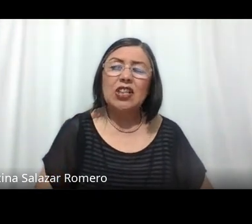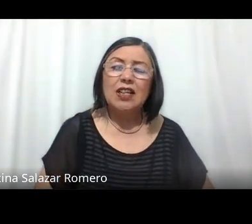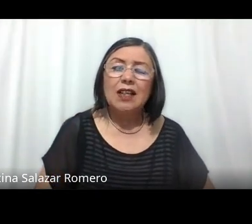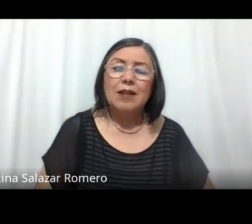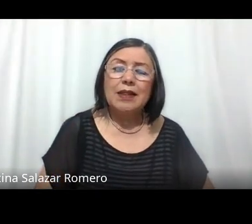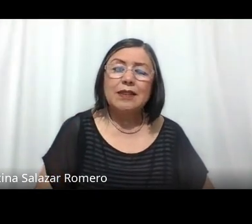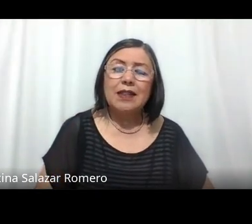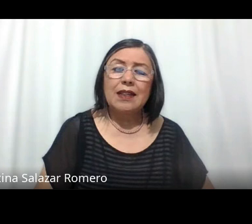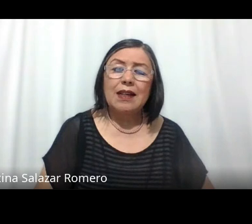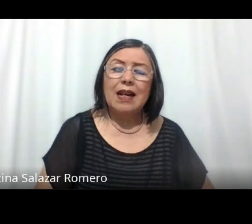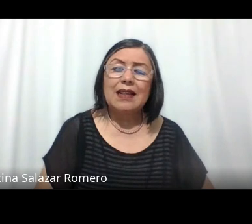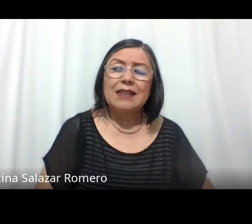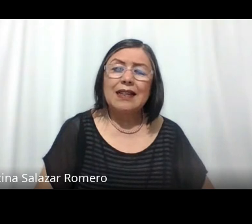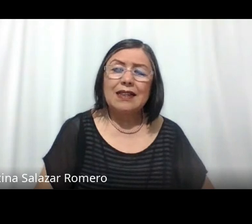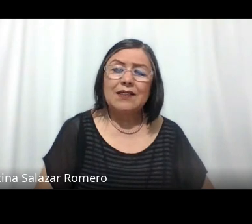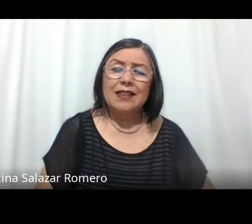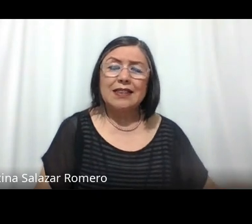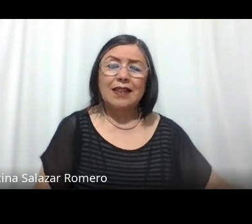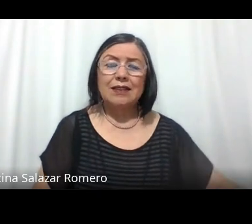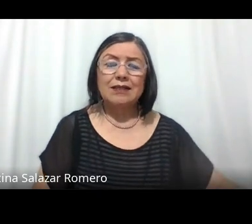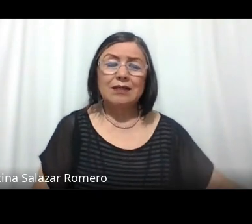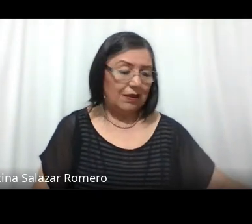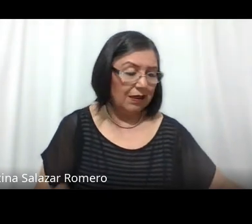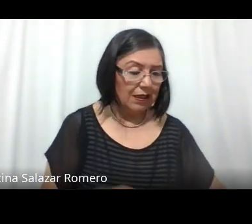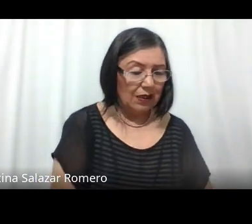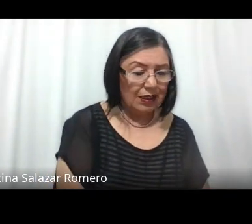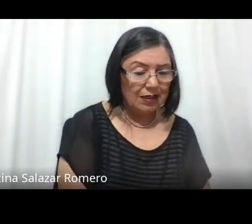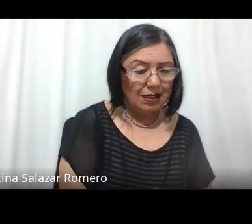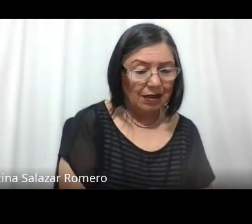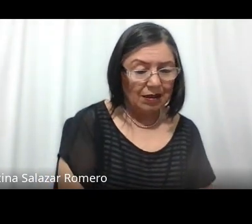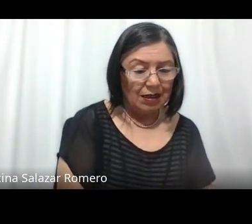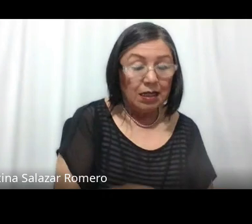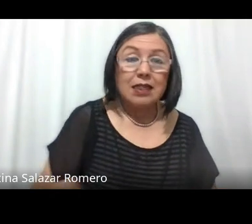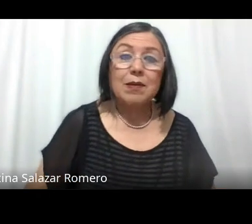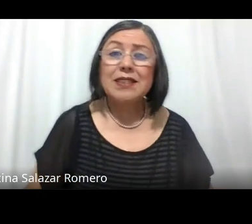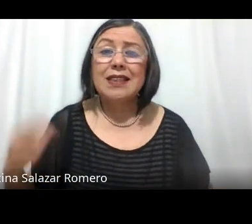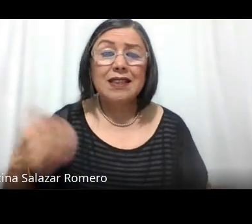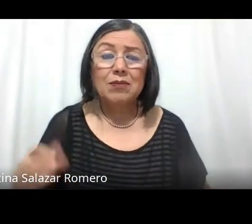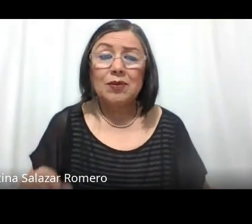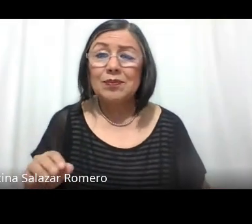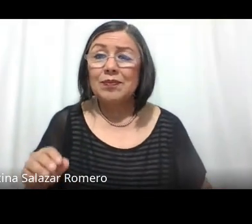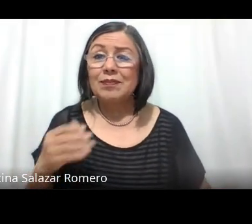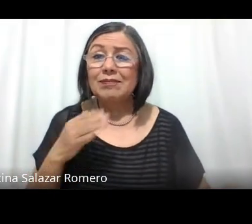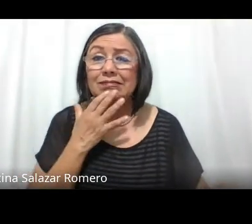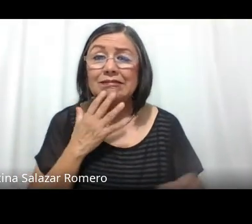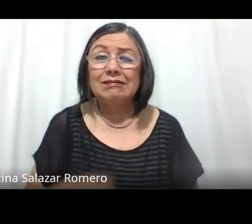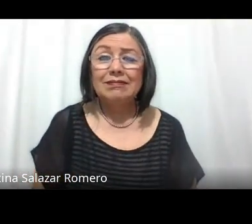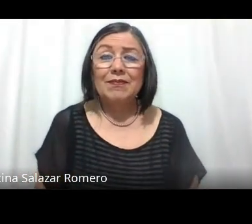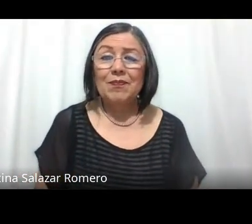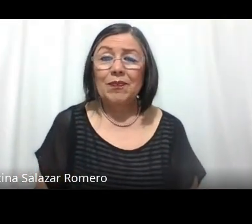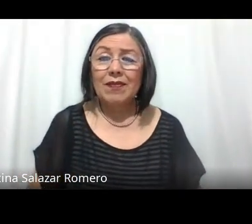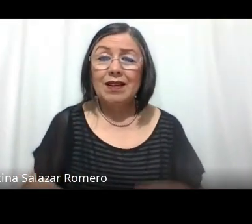caballito, ¿a qué les hará referencia? Y creo que ya me pasé del tiempo.